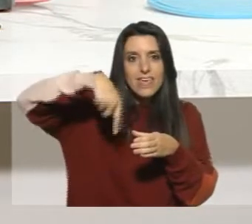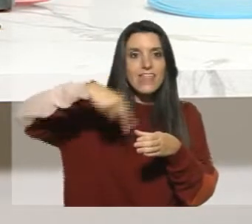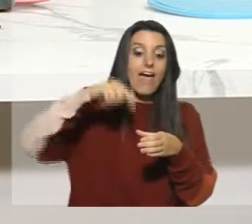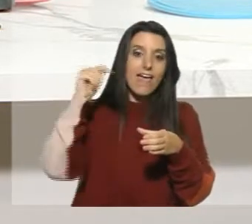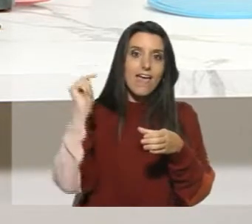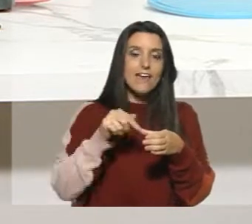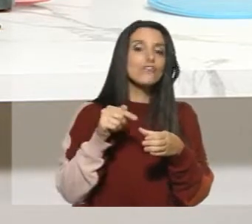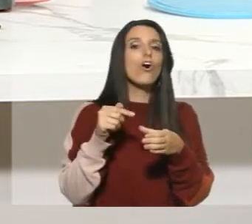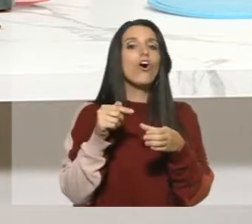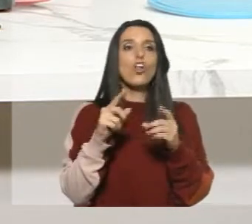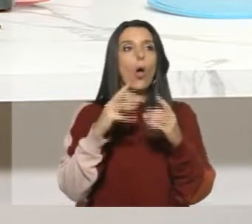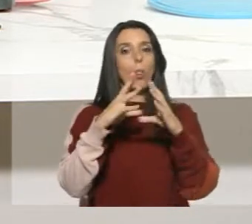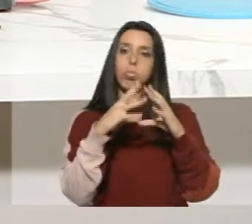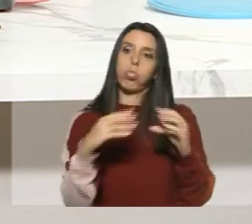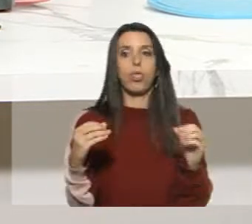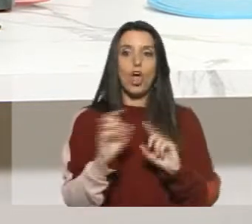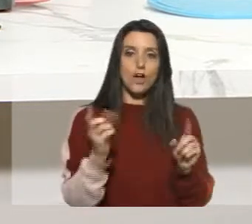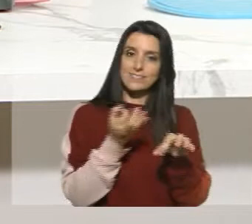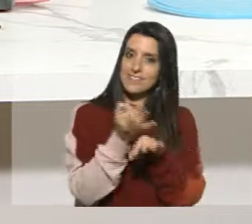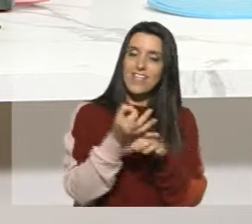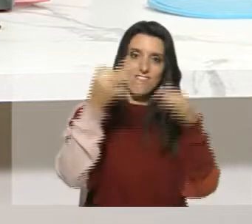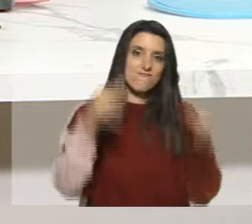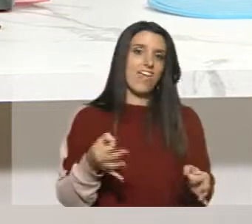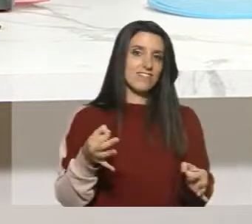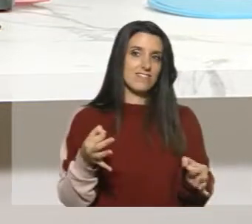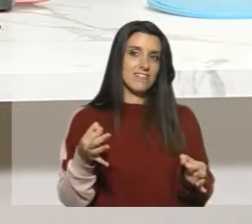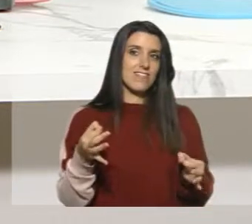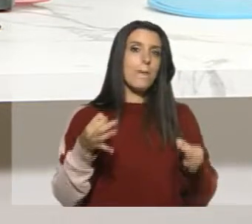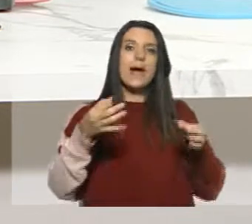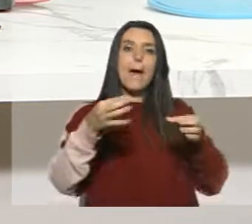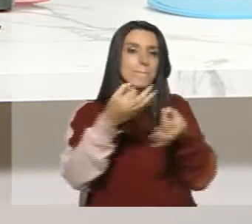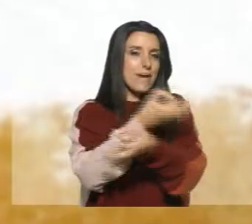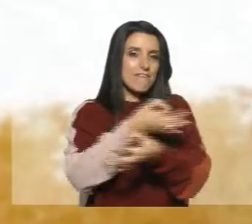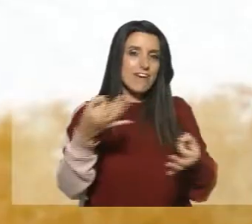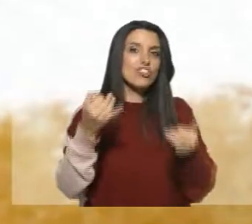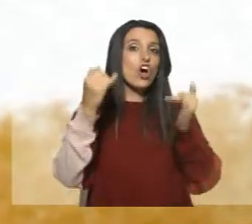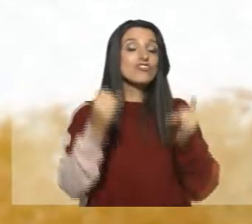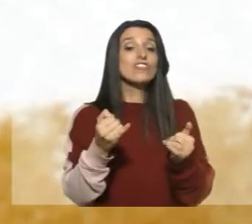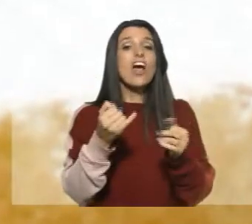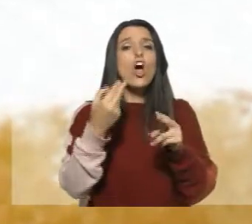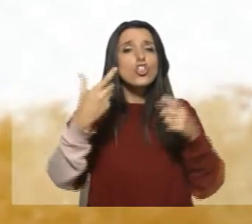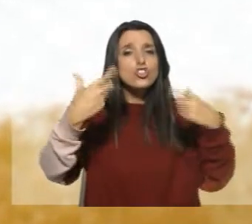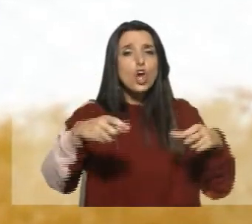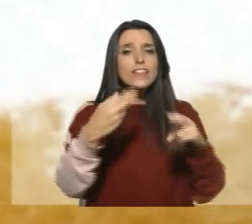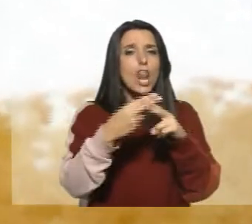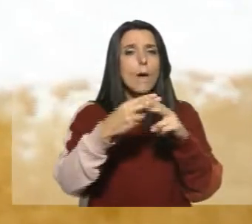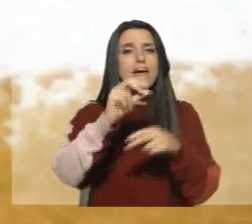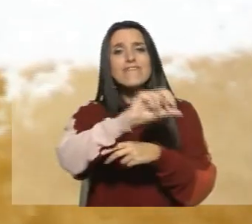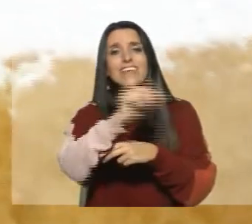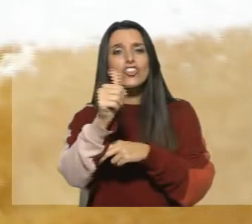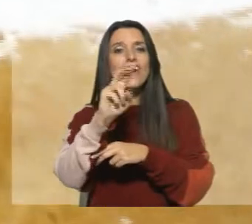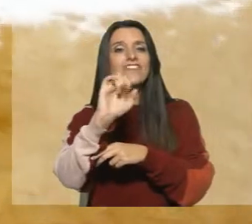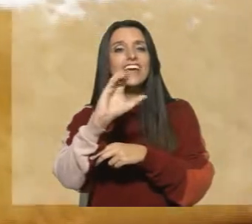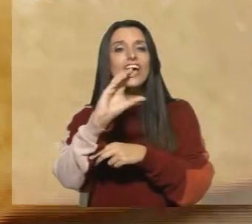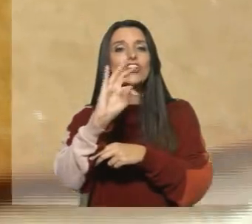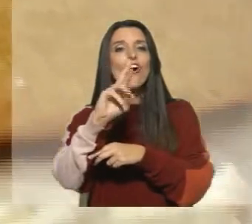batida no se te desarme. Bueno, perfecto, perfecto. Para que quede ahí en esta torta Victoria. Que sí, entonces nos vamos a Inglaterra. Nos vamos a Inglaterra a la hora del té.